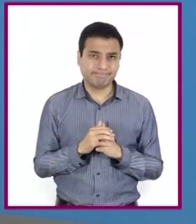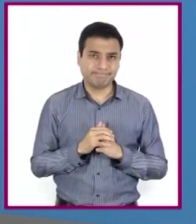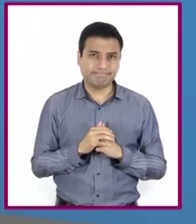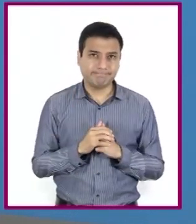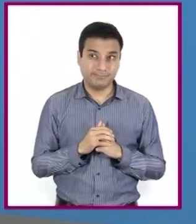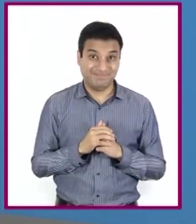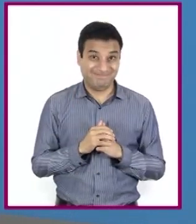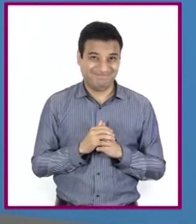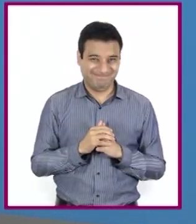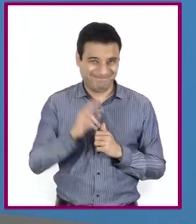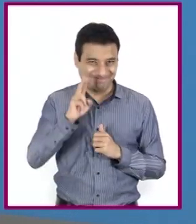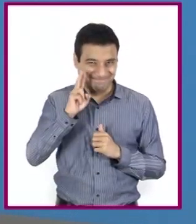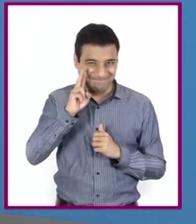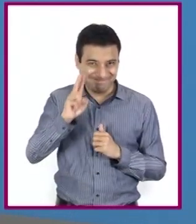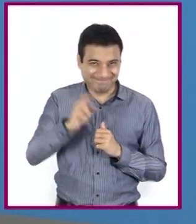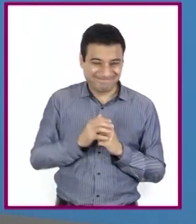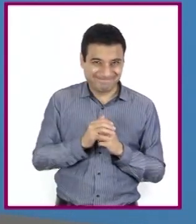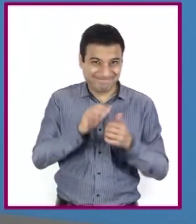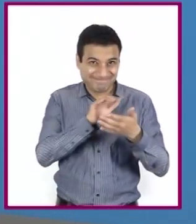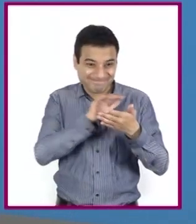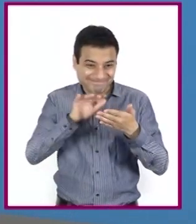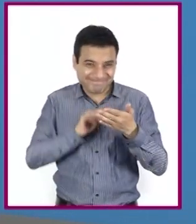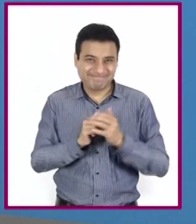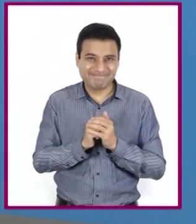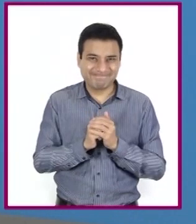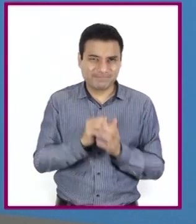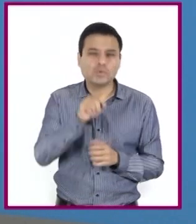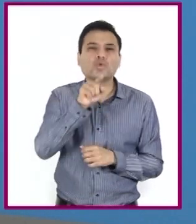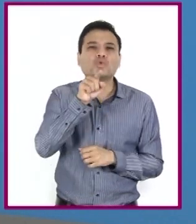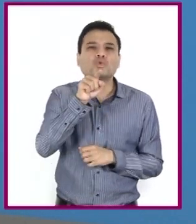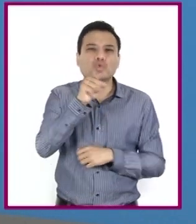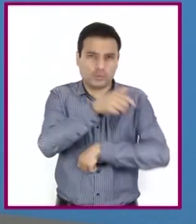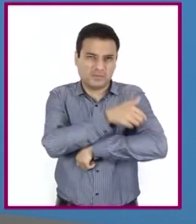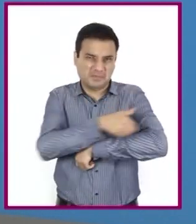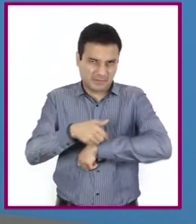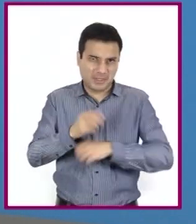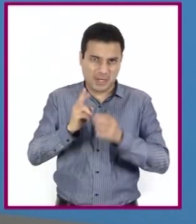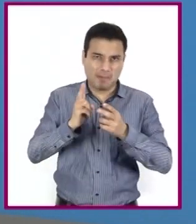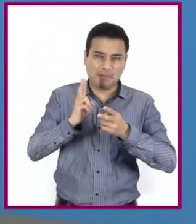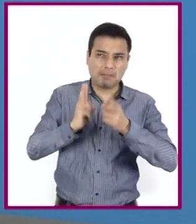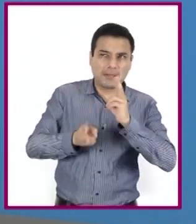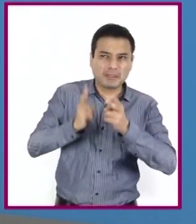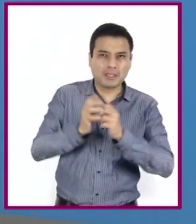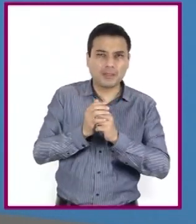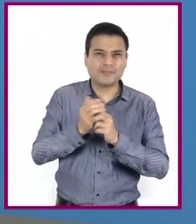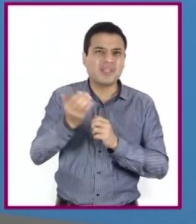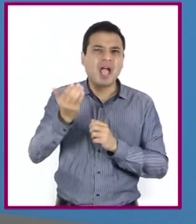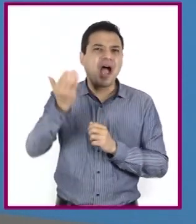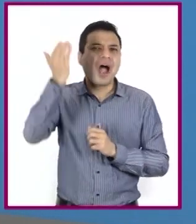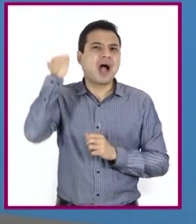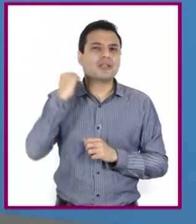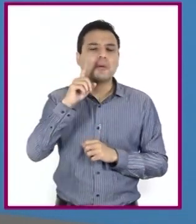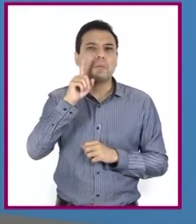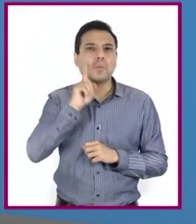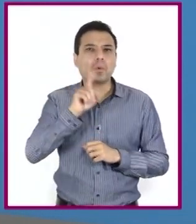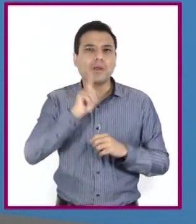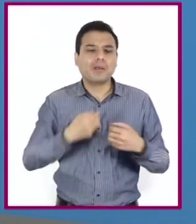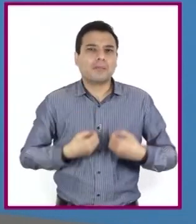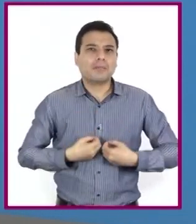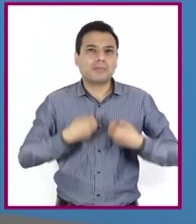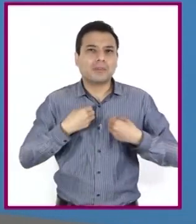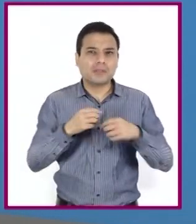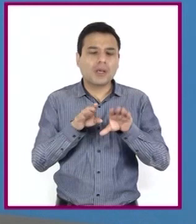lectura, comenten con sus familiares cuáles eran las condiciones de la mujer durante el imperialismo. ¿Qué